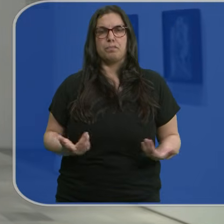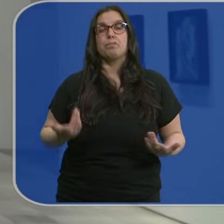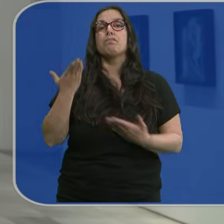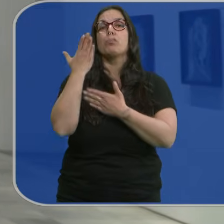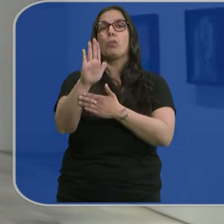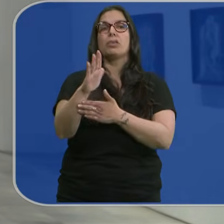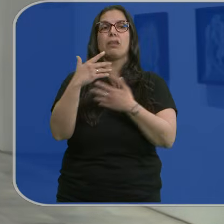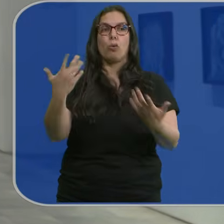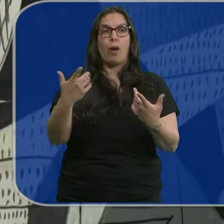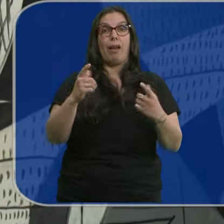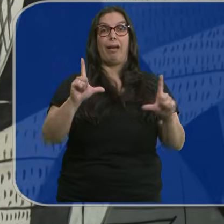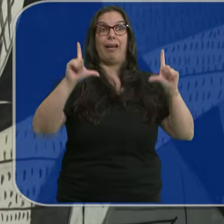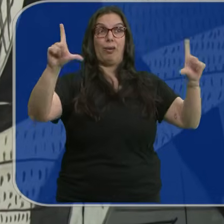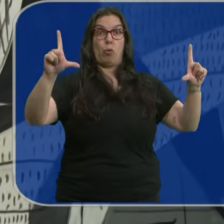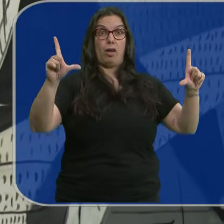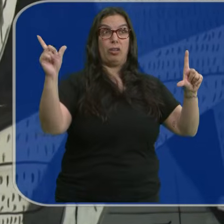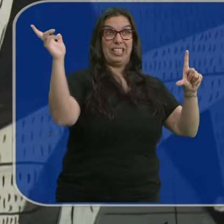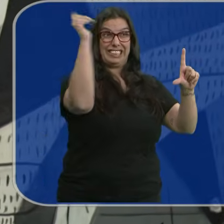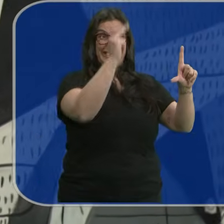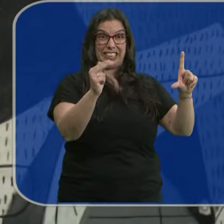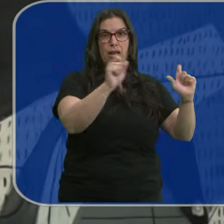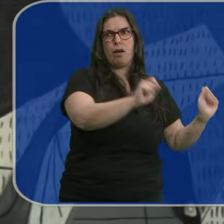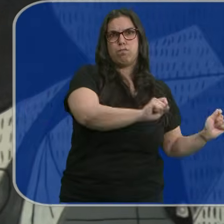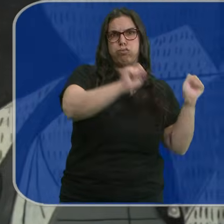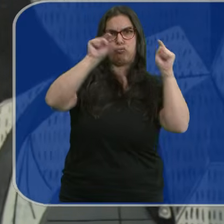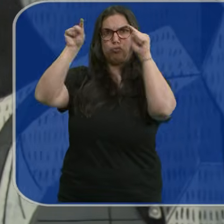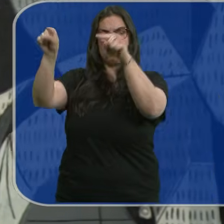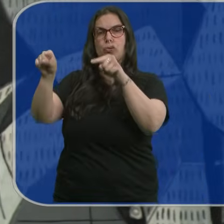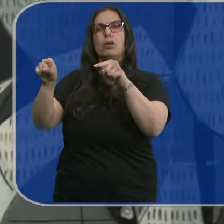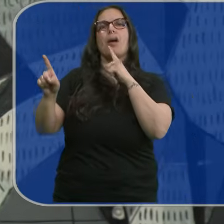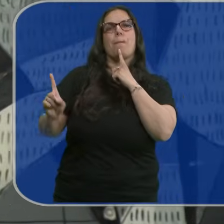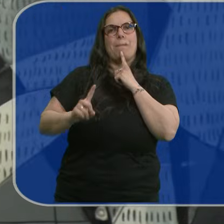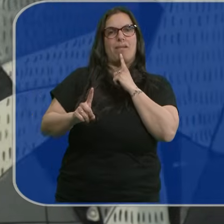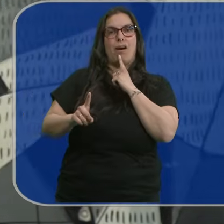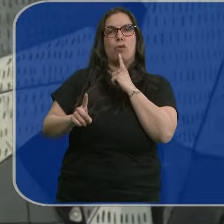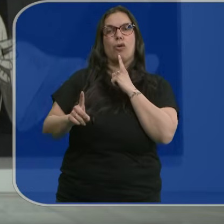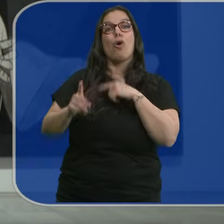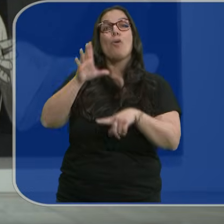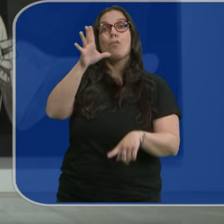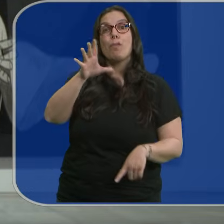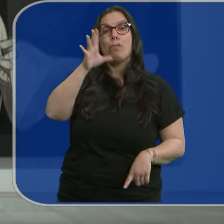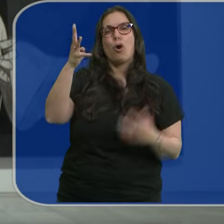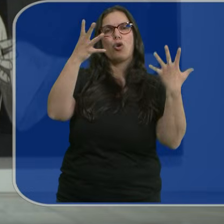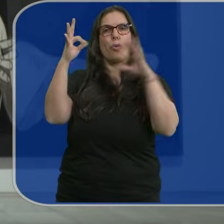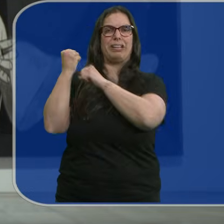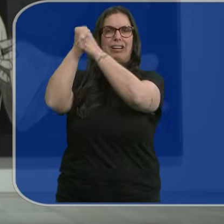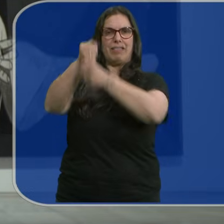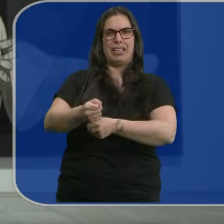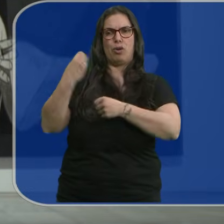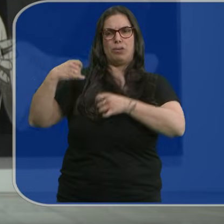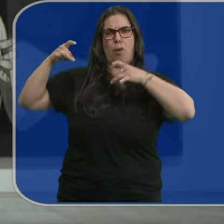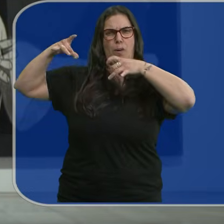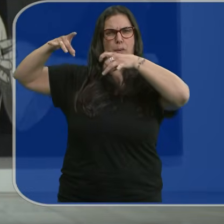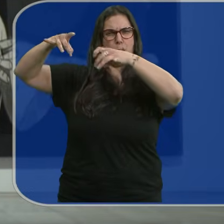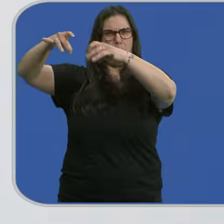una propuesta, el traslado del Guernica del Museo Reina Sofía de Madrid al Guggenheim de Bilbao para conmemorar el 90 aniversario del bombardeo en el que se